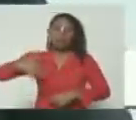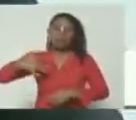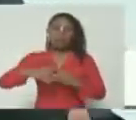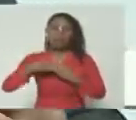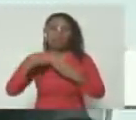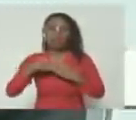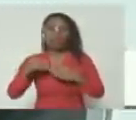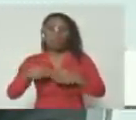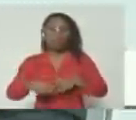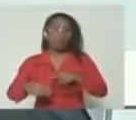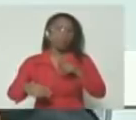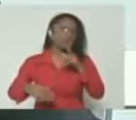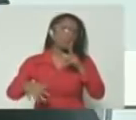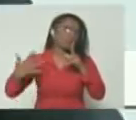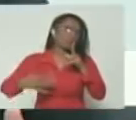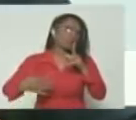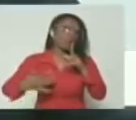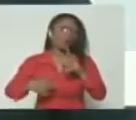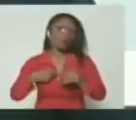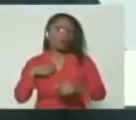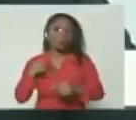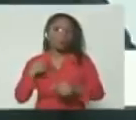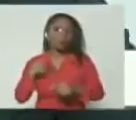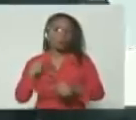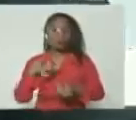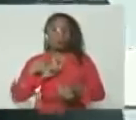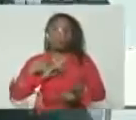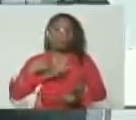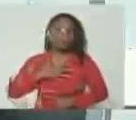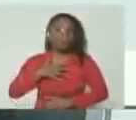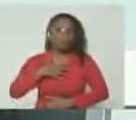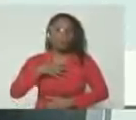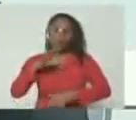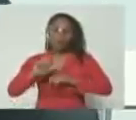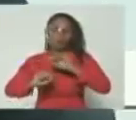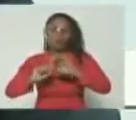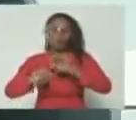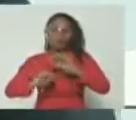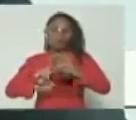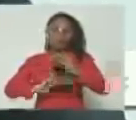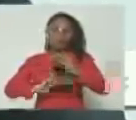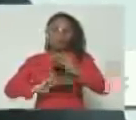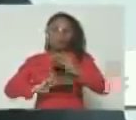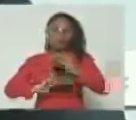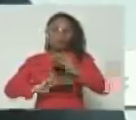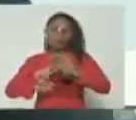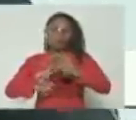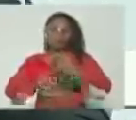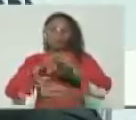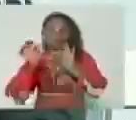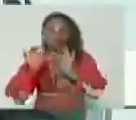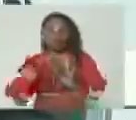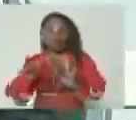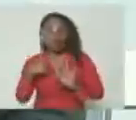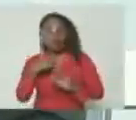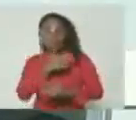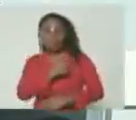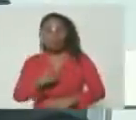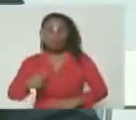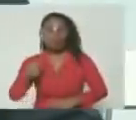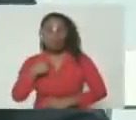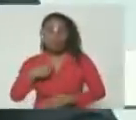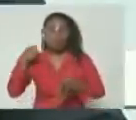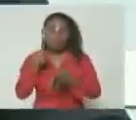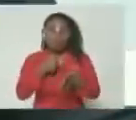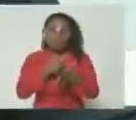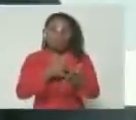facto de la economía y que su ingreso no le alcance para los requerimientos mínimos. Era que yo voy a insistir en